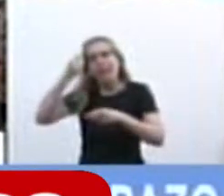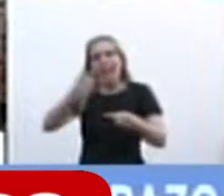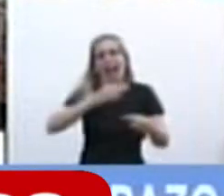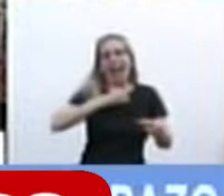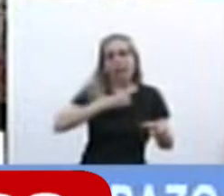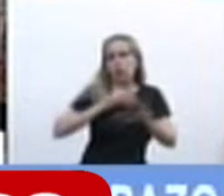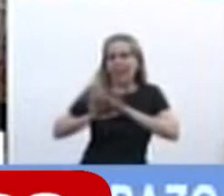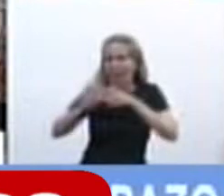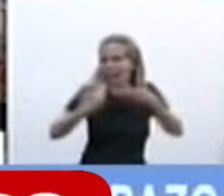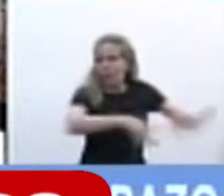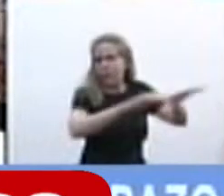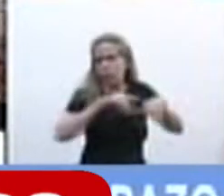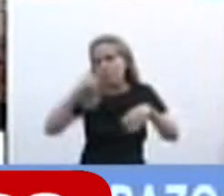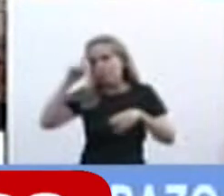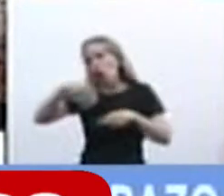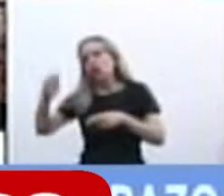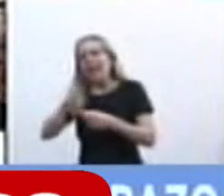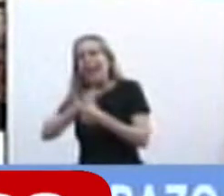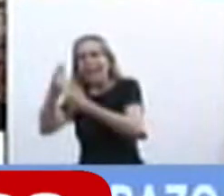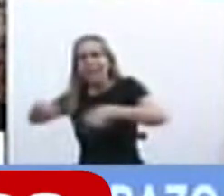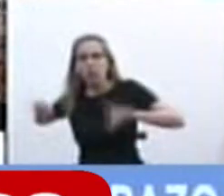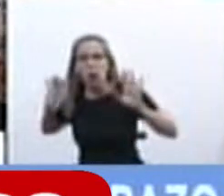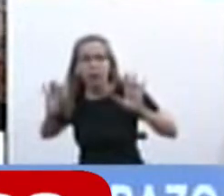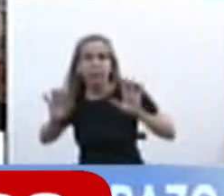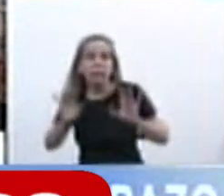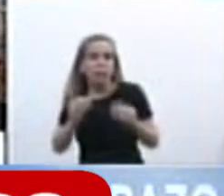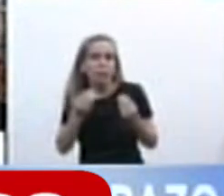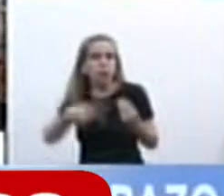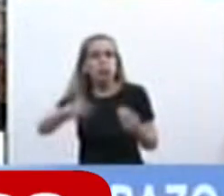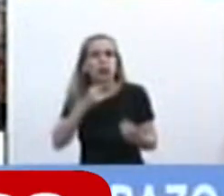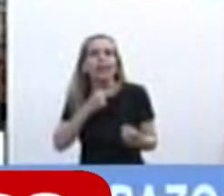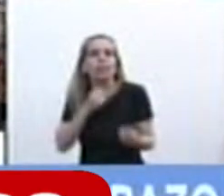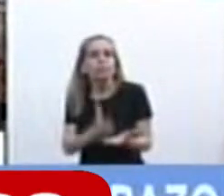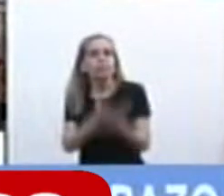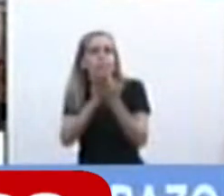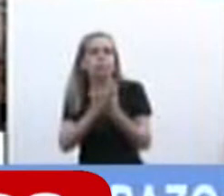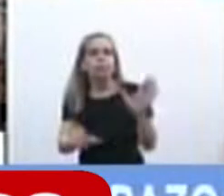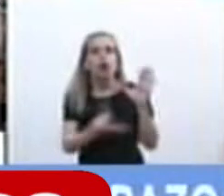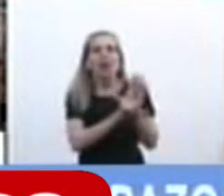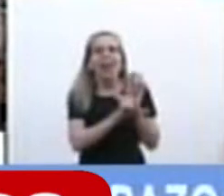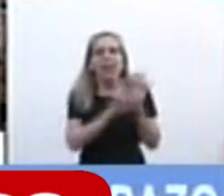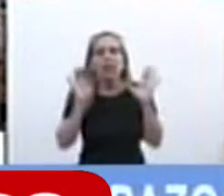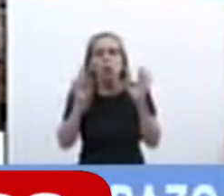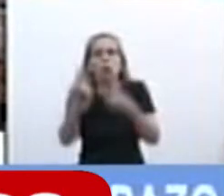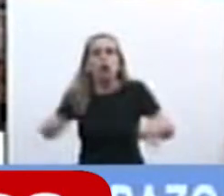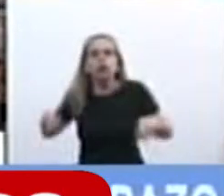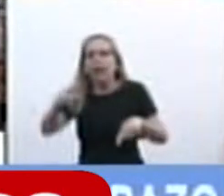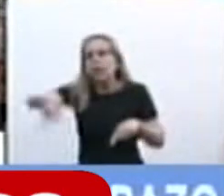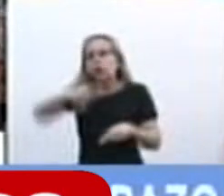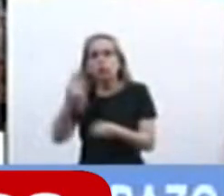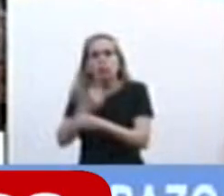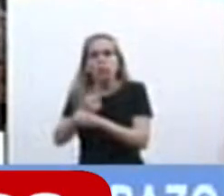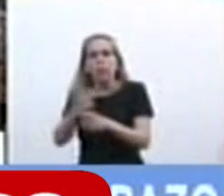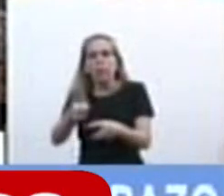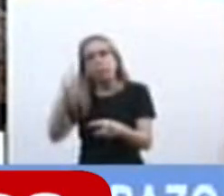espiritualidades. ¿Por qué queremos imponer por ley algo que no pudimos hacer con nuestras propias